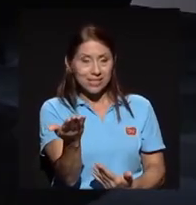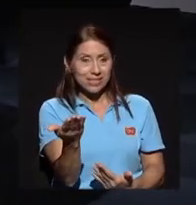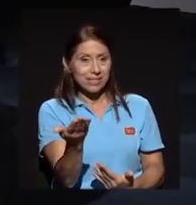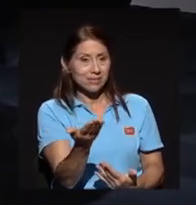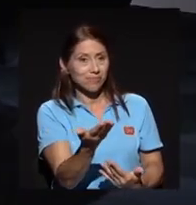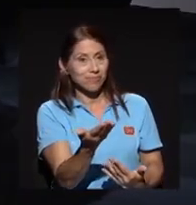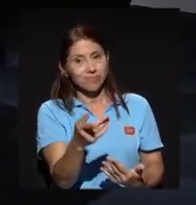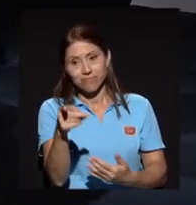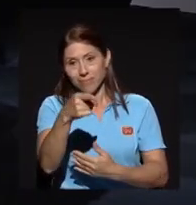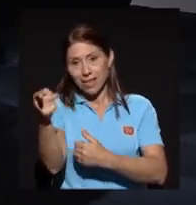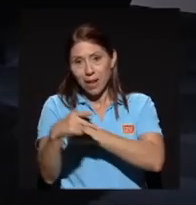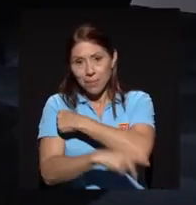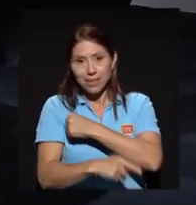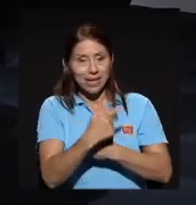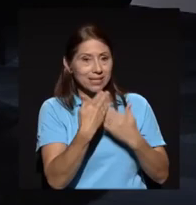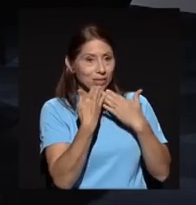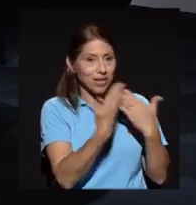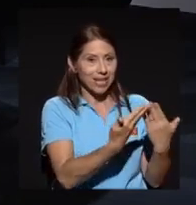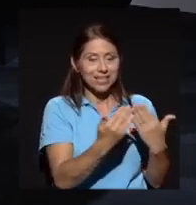agradecer